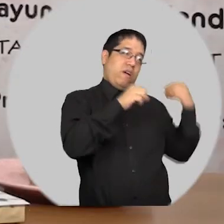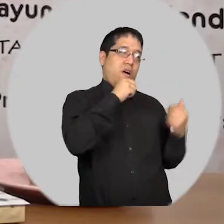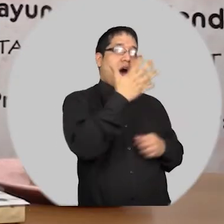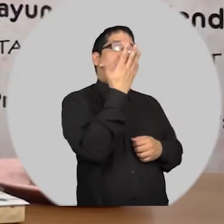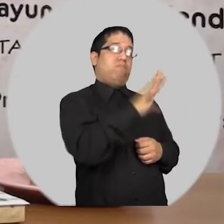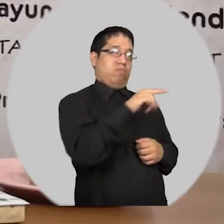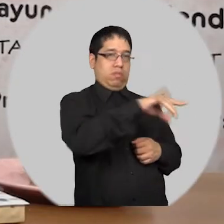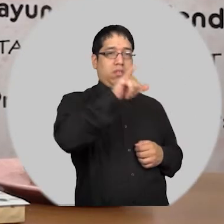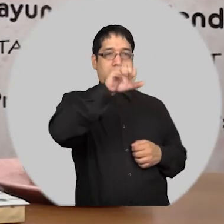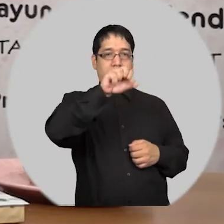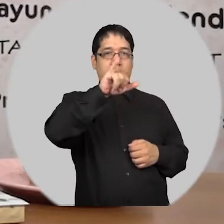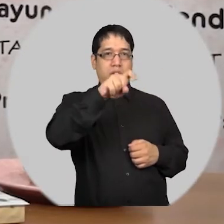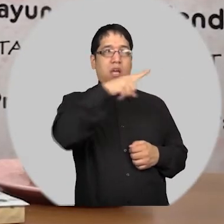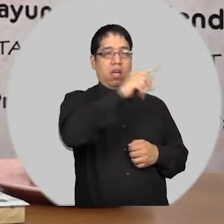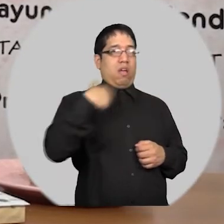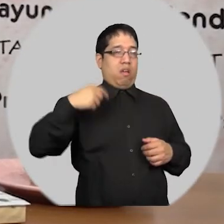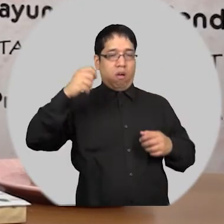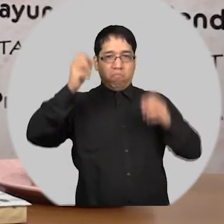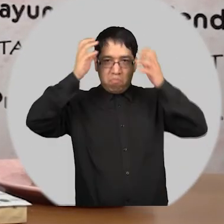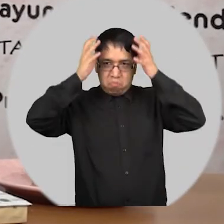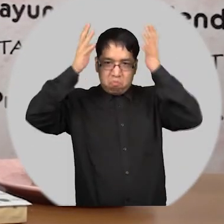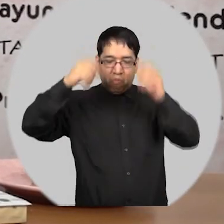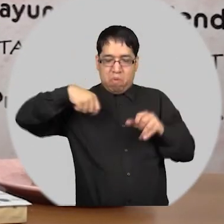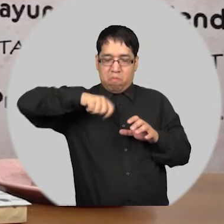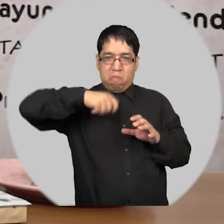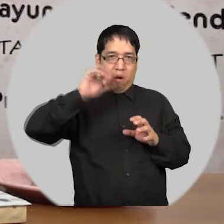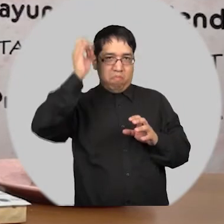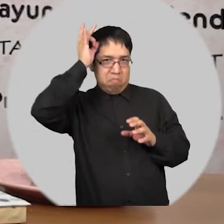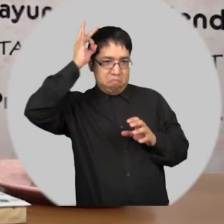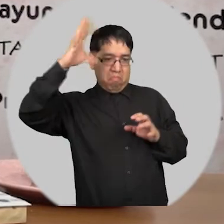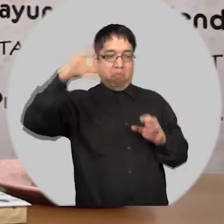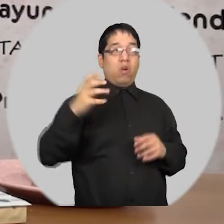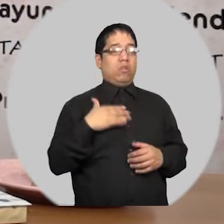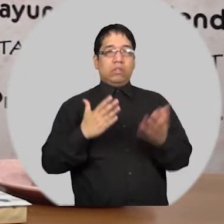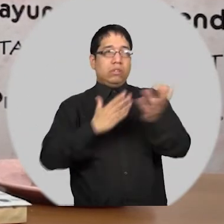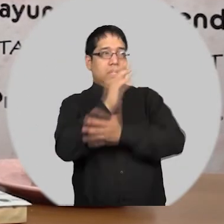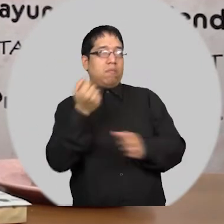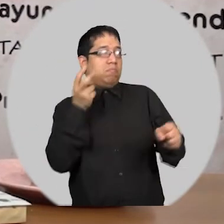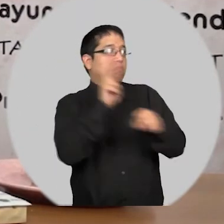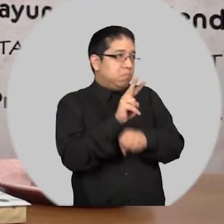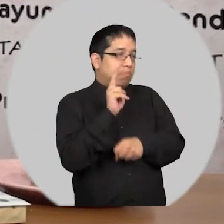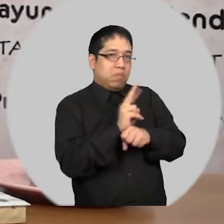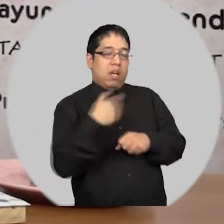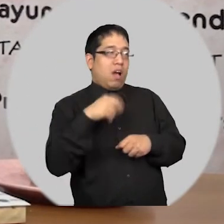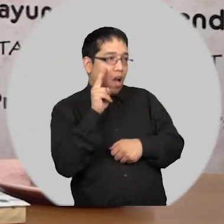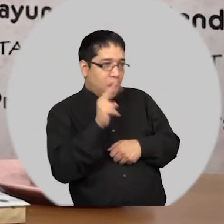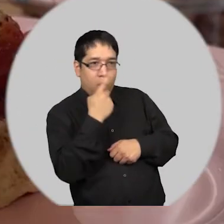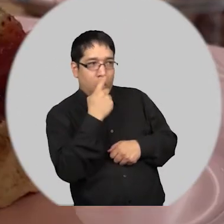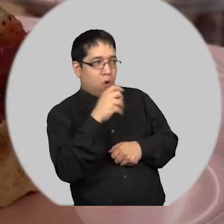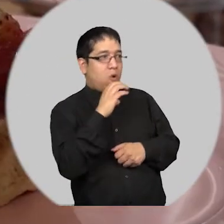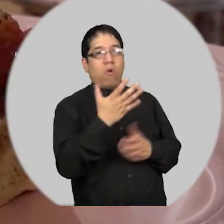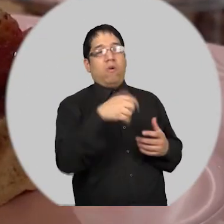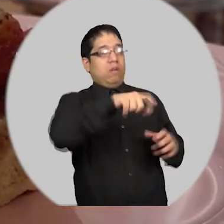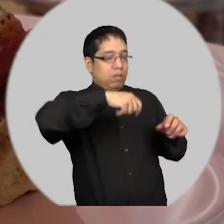era una maestra culinaria, nunca faltaba los postres de mi abuela en cada momento especial de